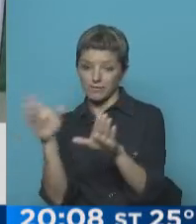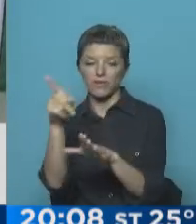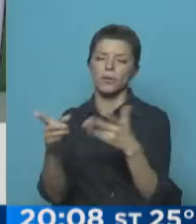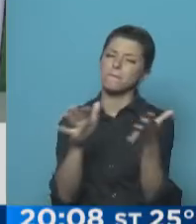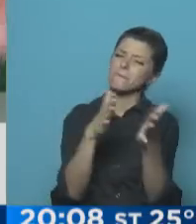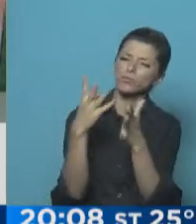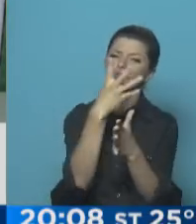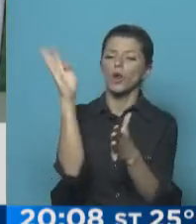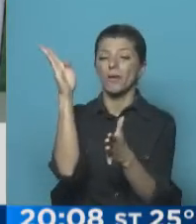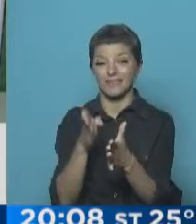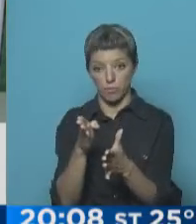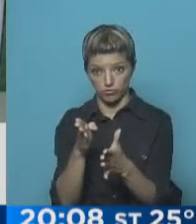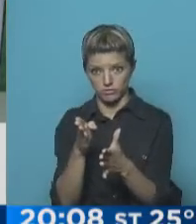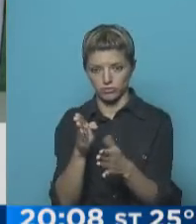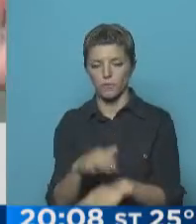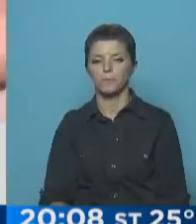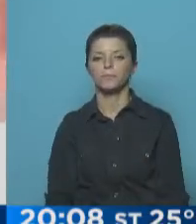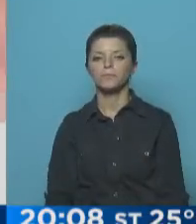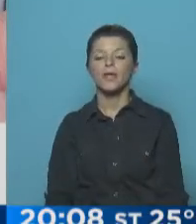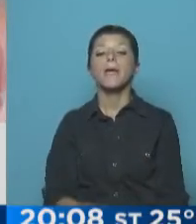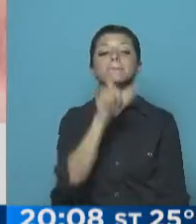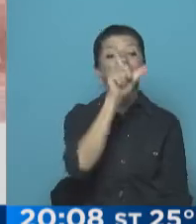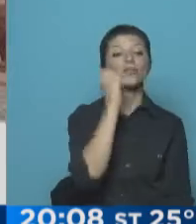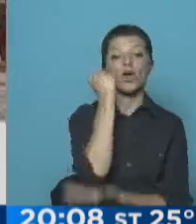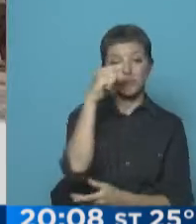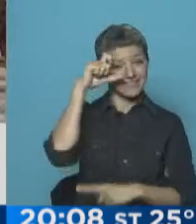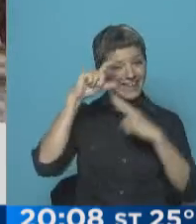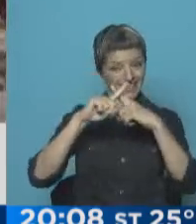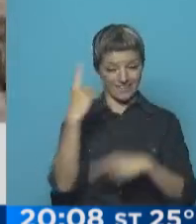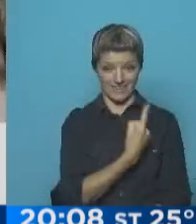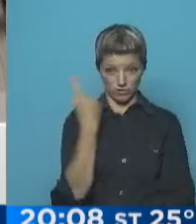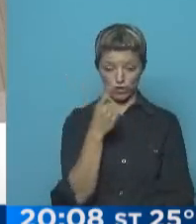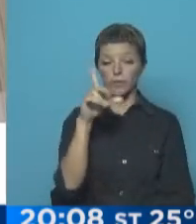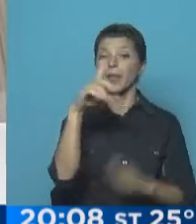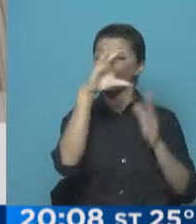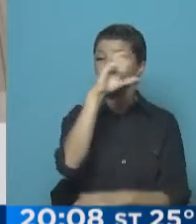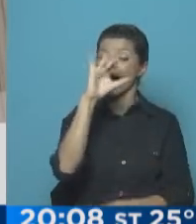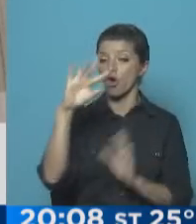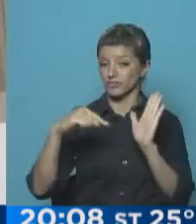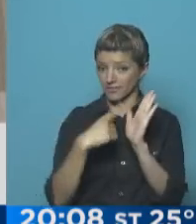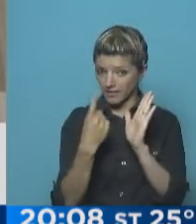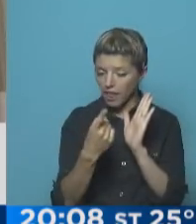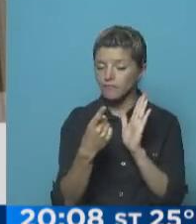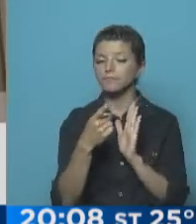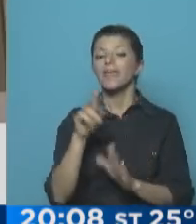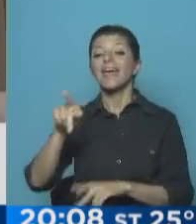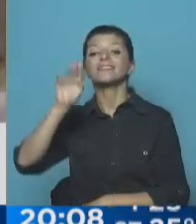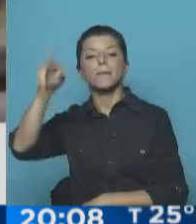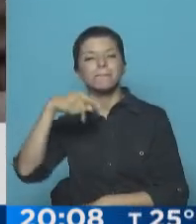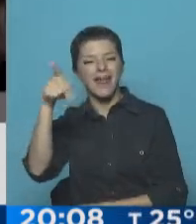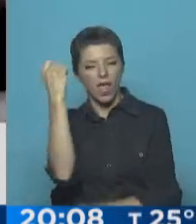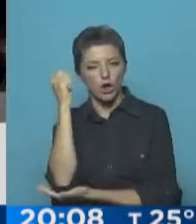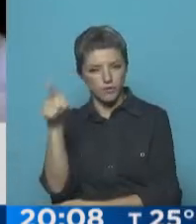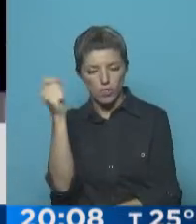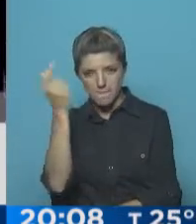el 40%. Para el economista y exdirector del Banco Central, Arnaldo Bocco, el plan económico de